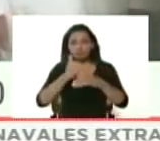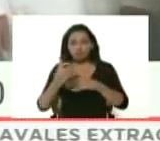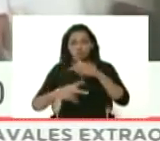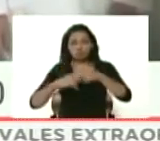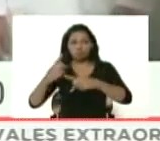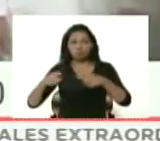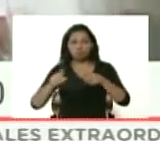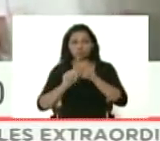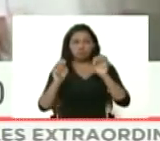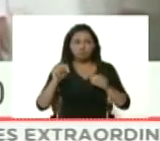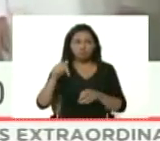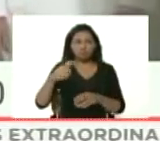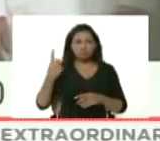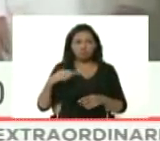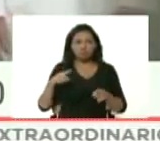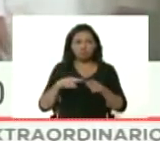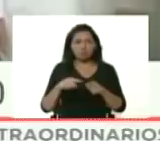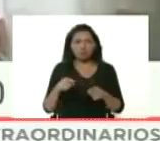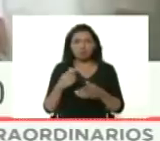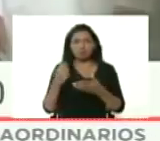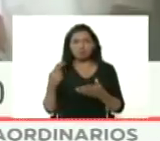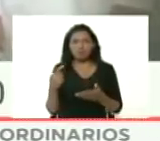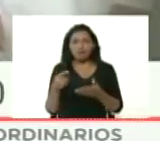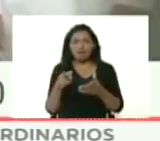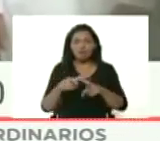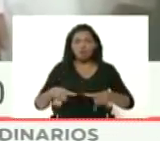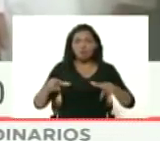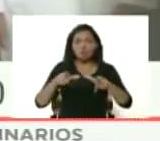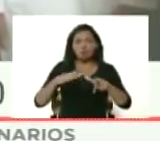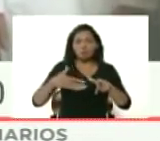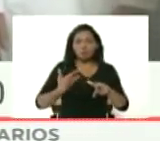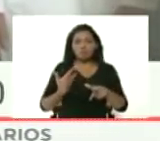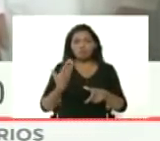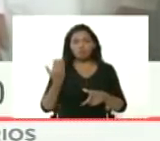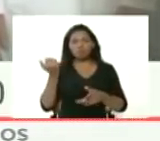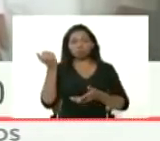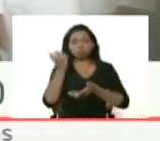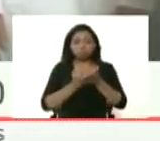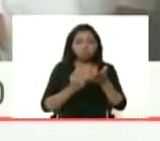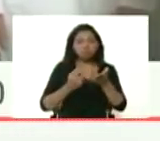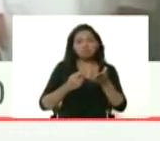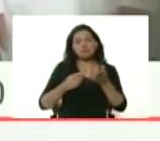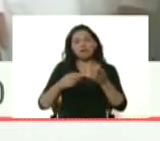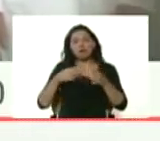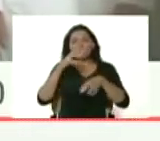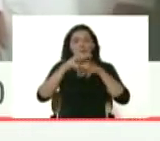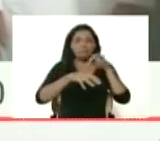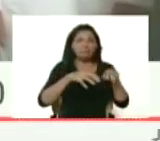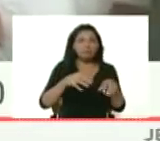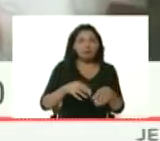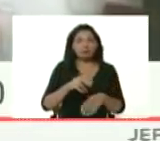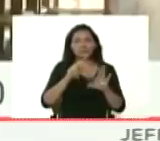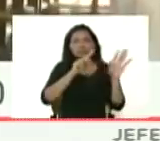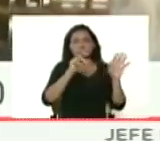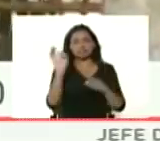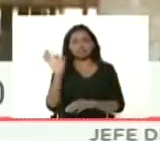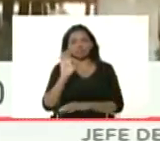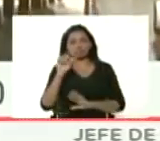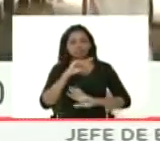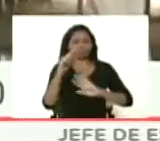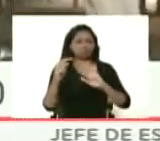productivos, hoy tenemos este matadero industrial en un 60% de